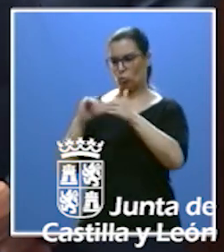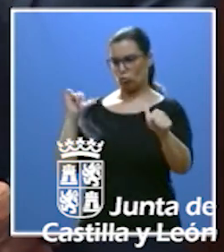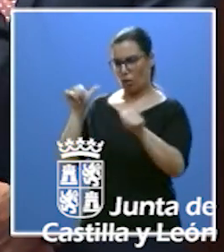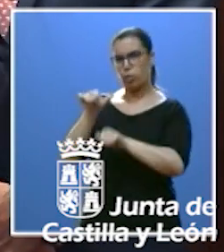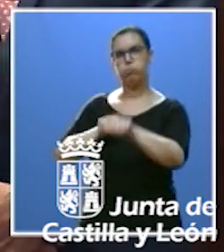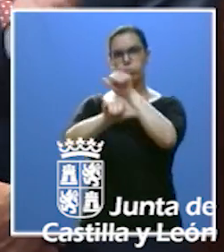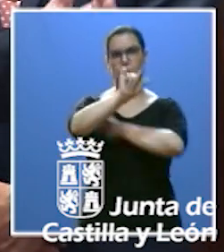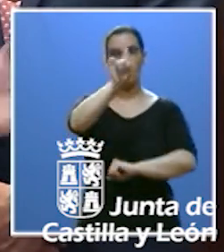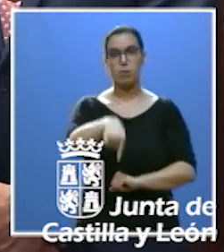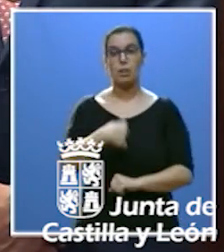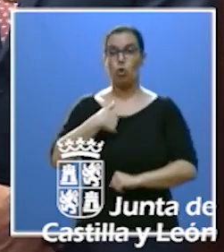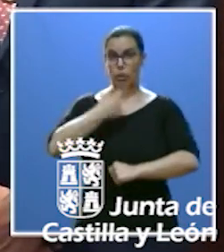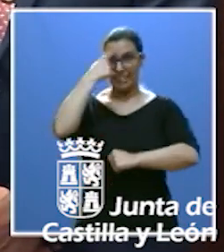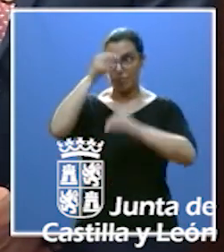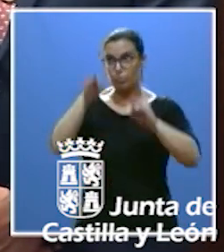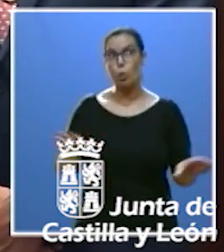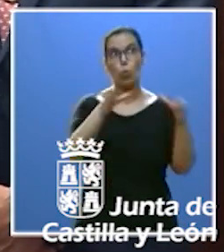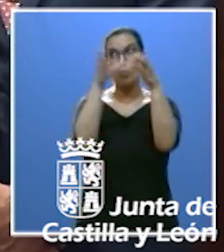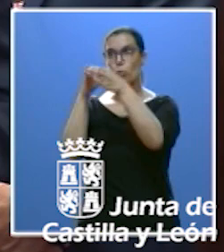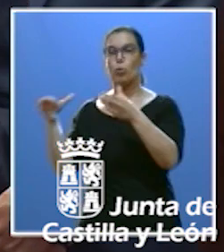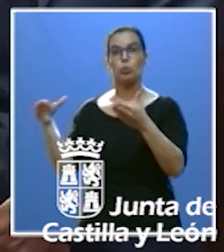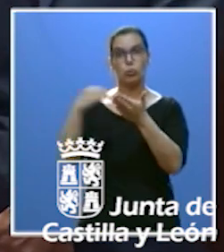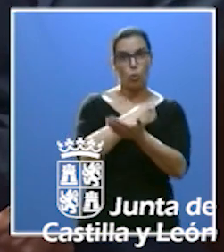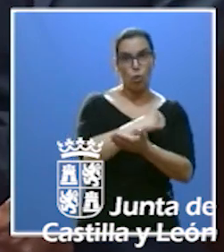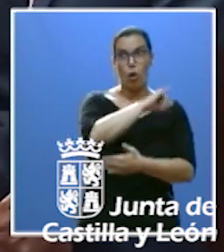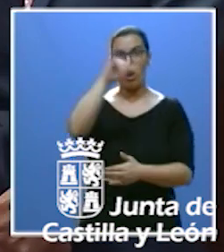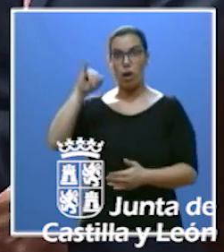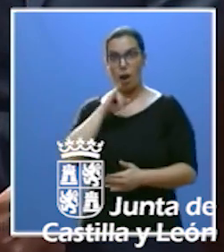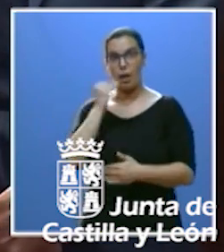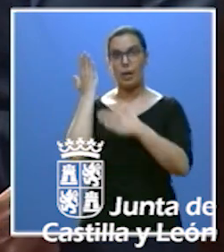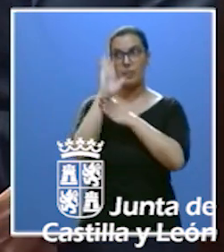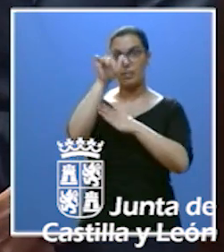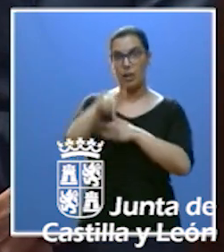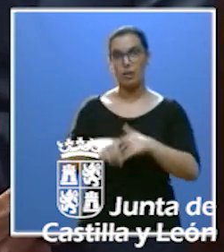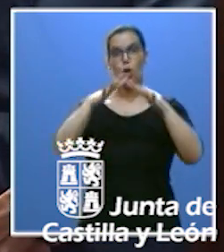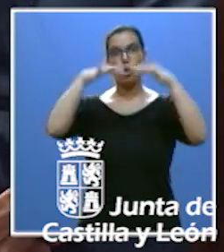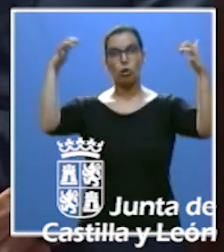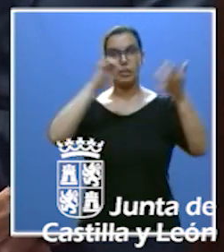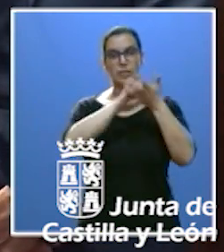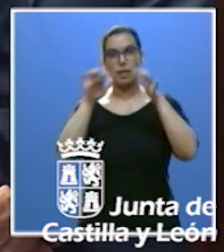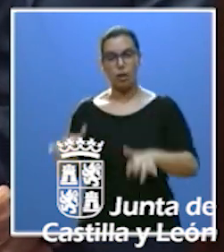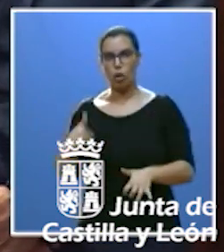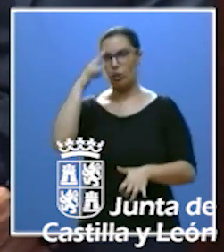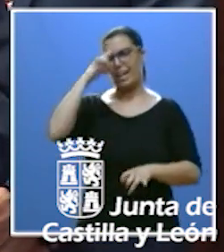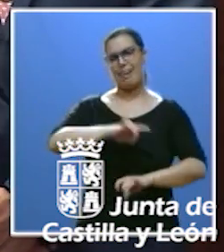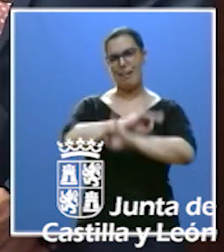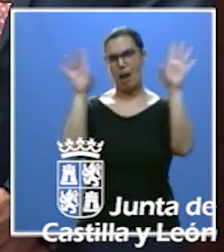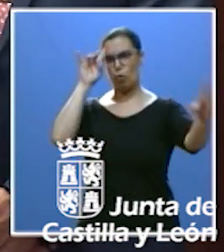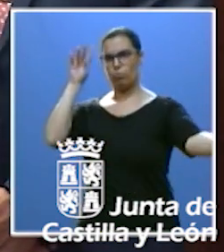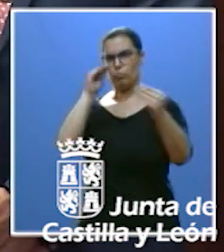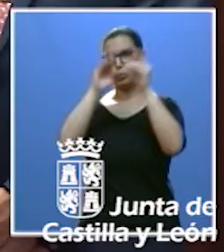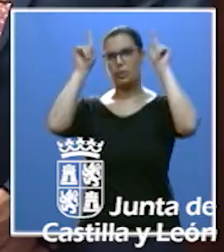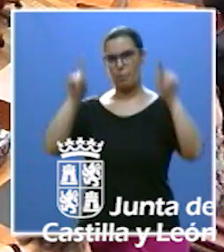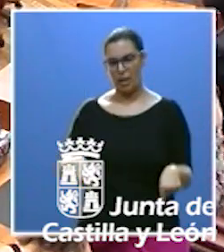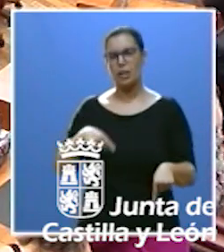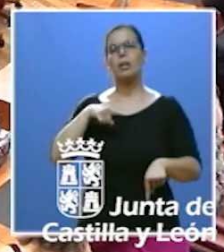estoy convencido de que todos los grupos aquí presentes, representados en las Cortes de Castilla y León, lo tienen igual de claro